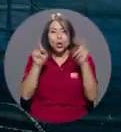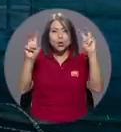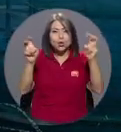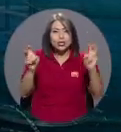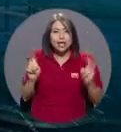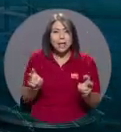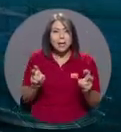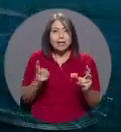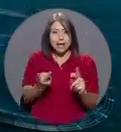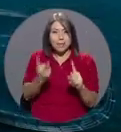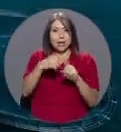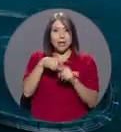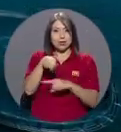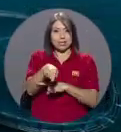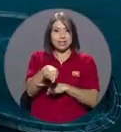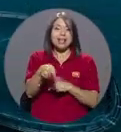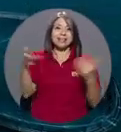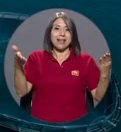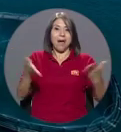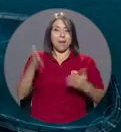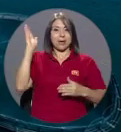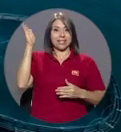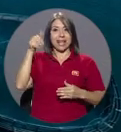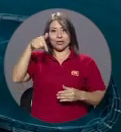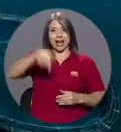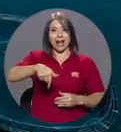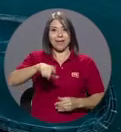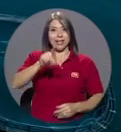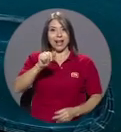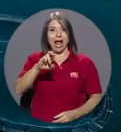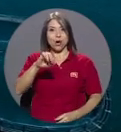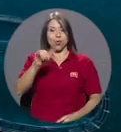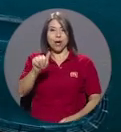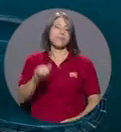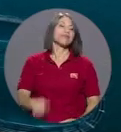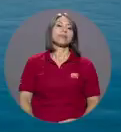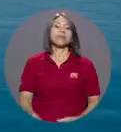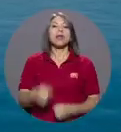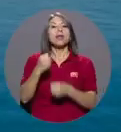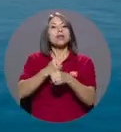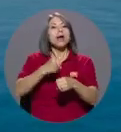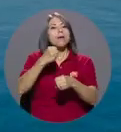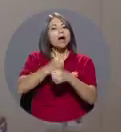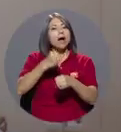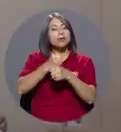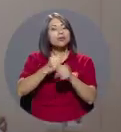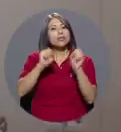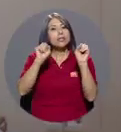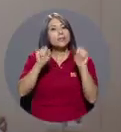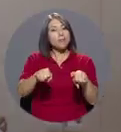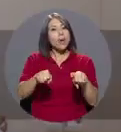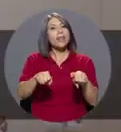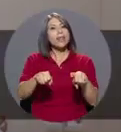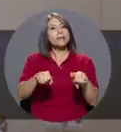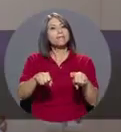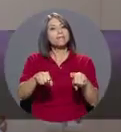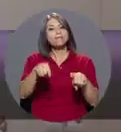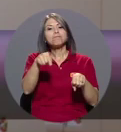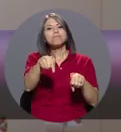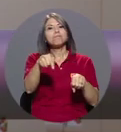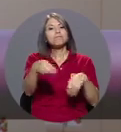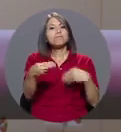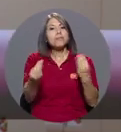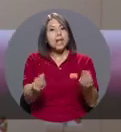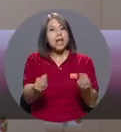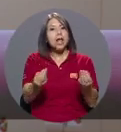la aquicultura estarán siendo presentados acá en la ACUA. Los trabajos que se pueden someter